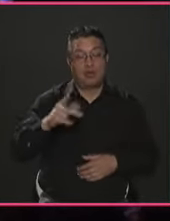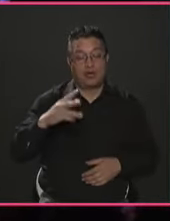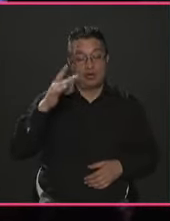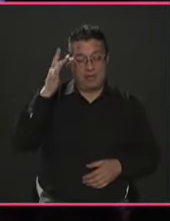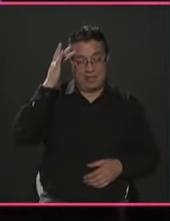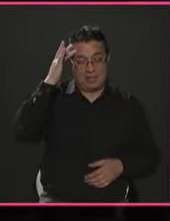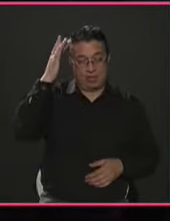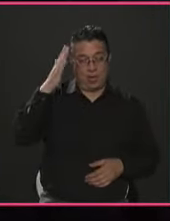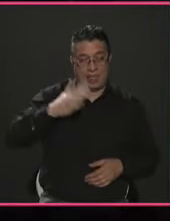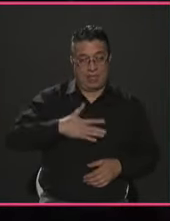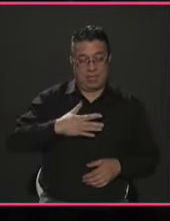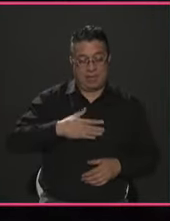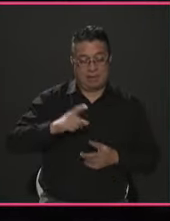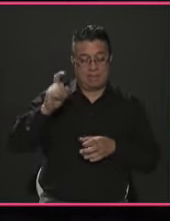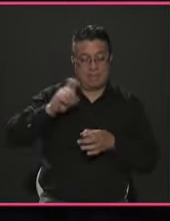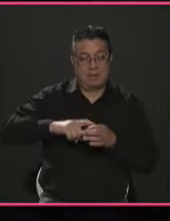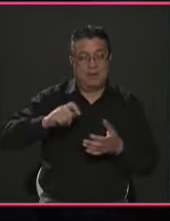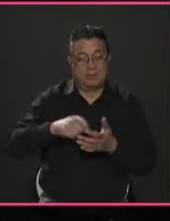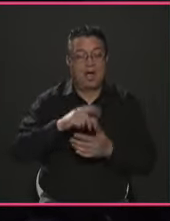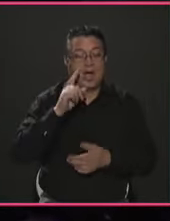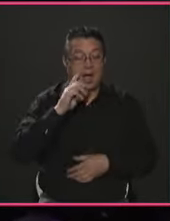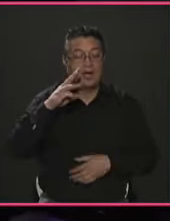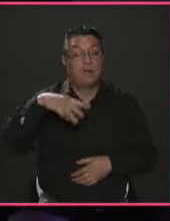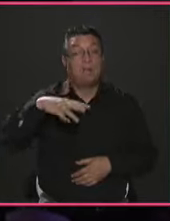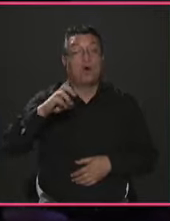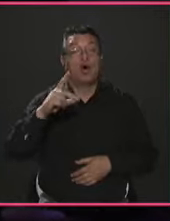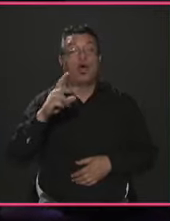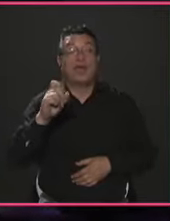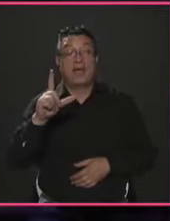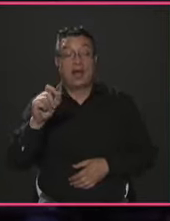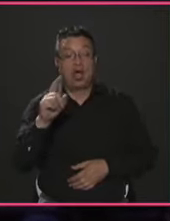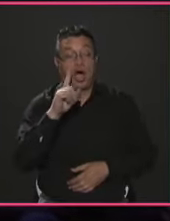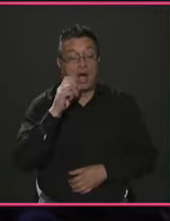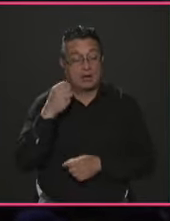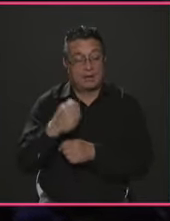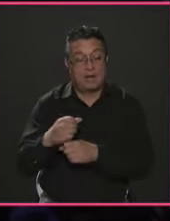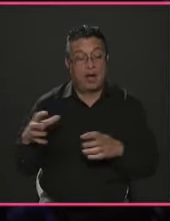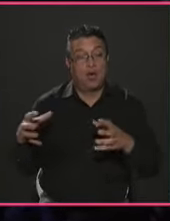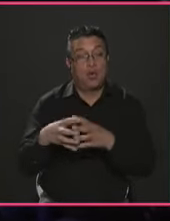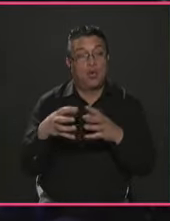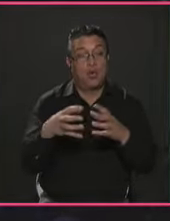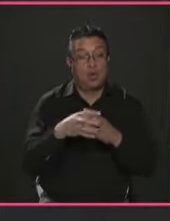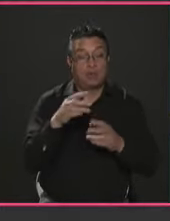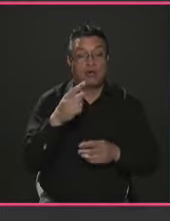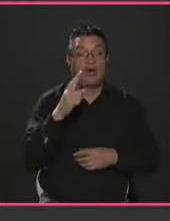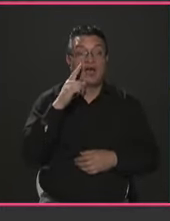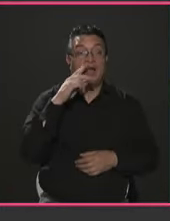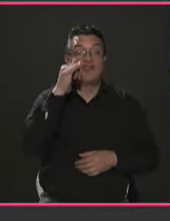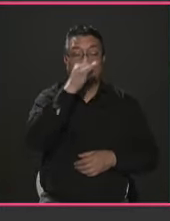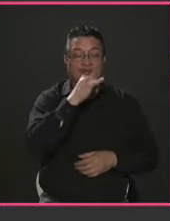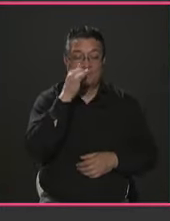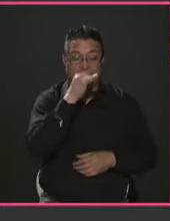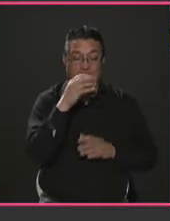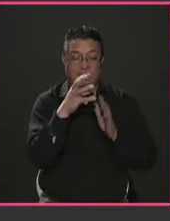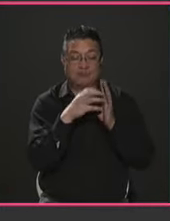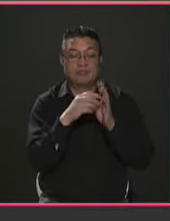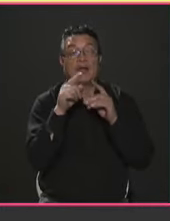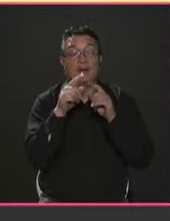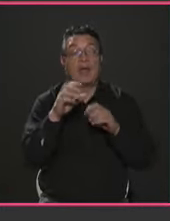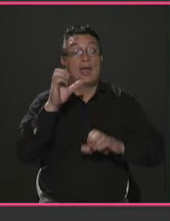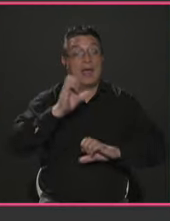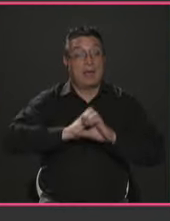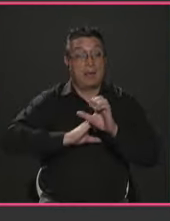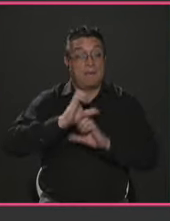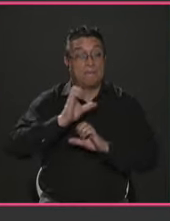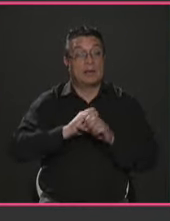intelectual tenemos modelos que trabajan con estos eh grupos de infecciones voy a hablar de un modelo de estos la compañía que esta